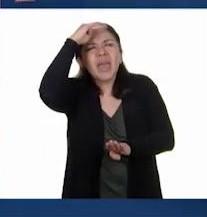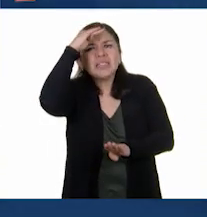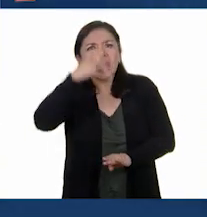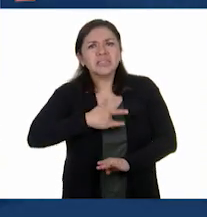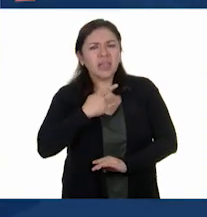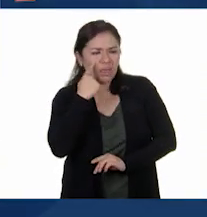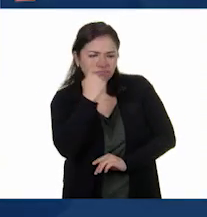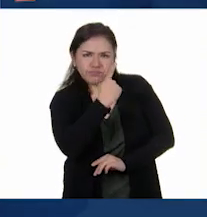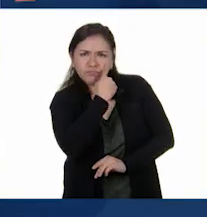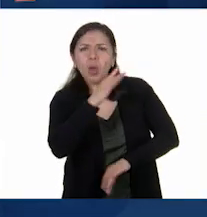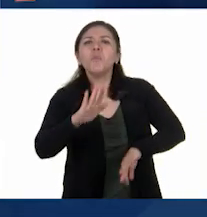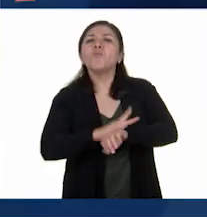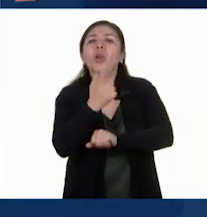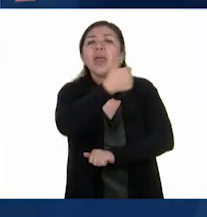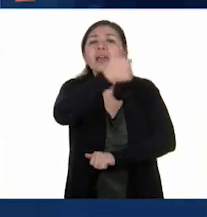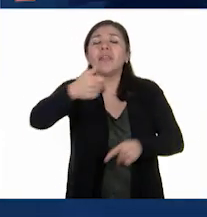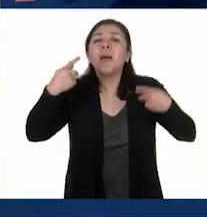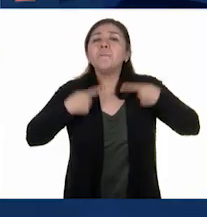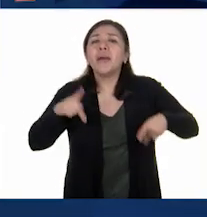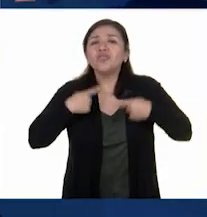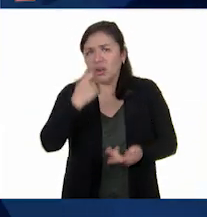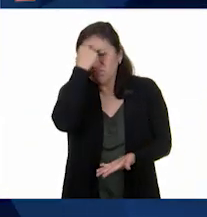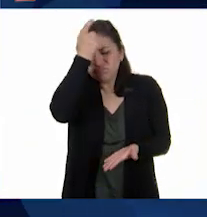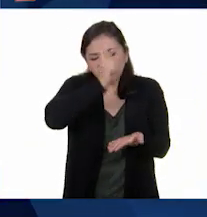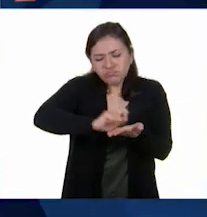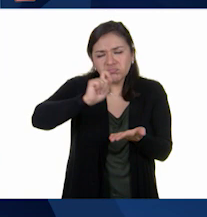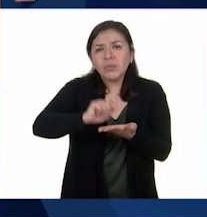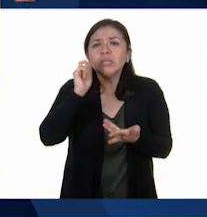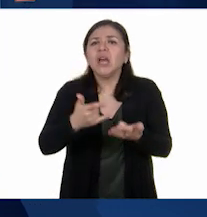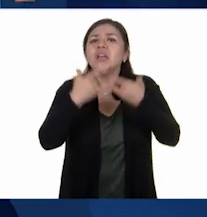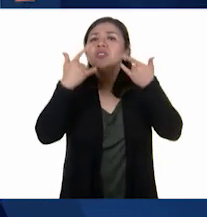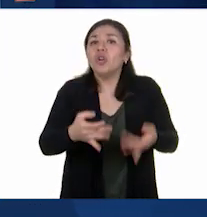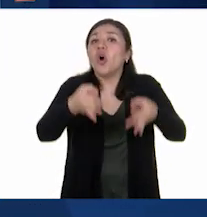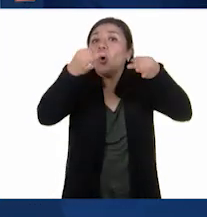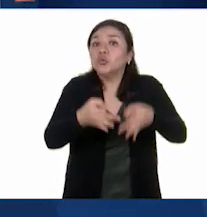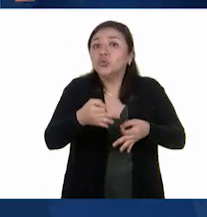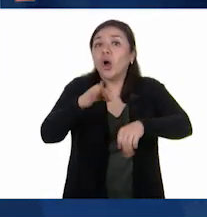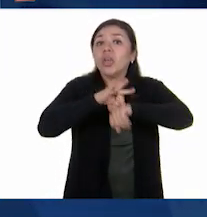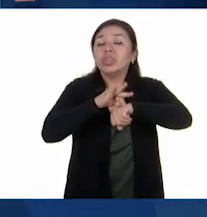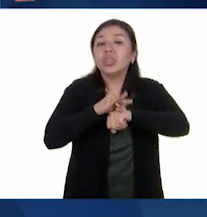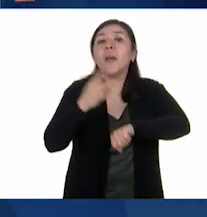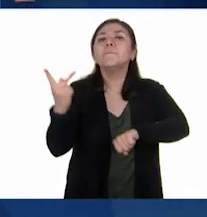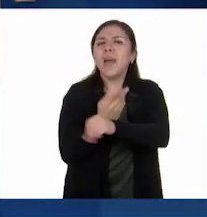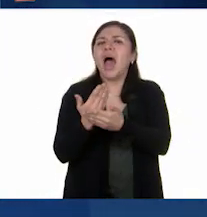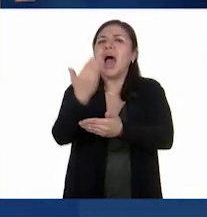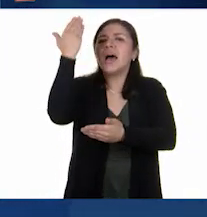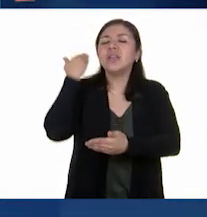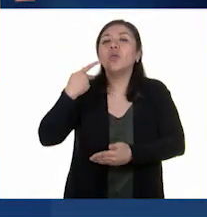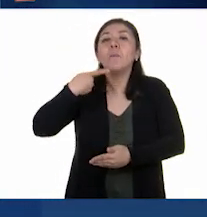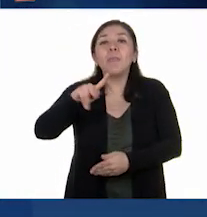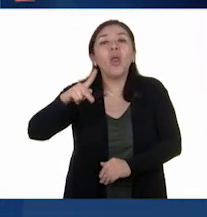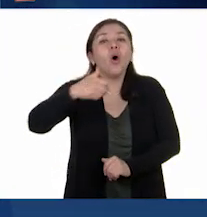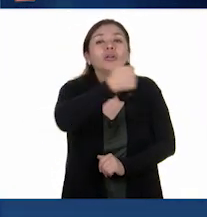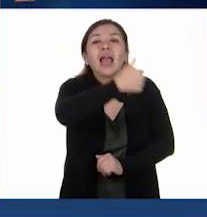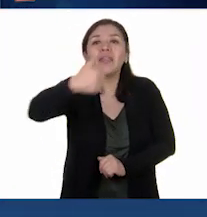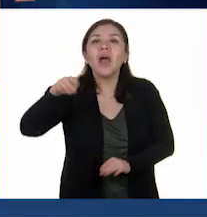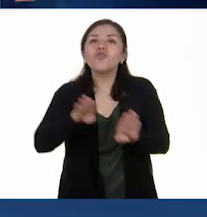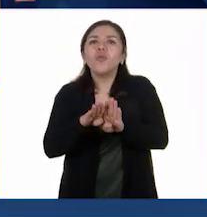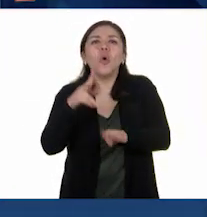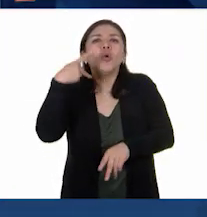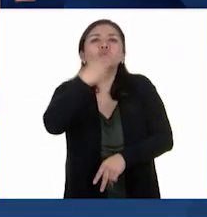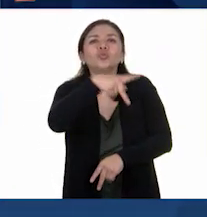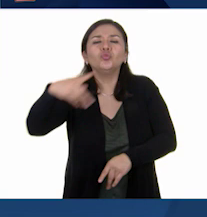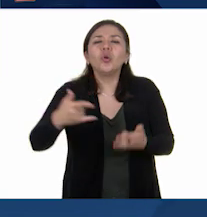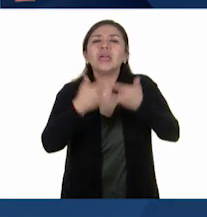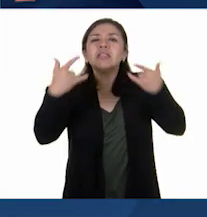hecho, porque cada autor narra acontecimientos reales del pasado, pero desde su perspectiva, y pone atención en cosas